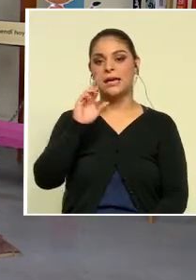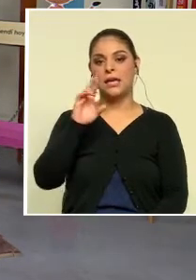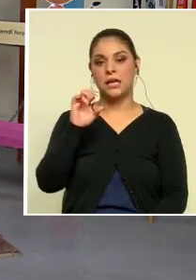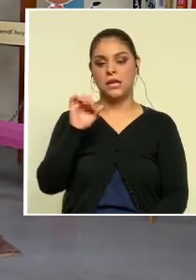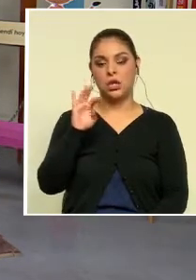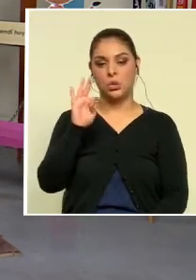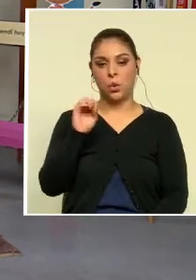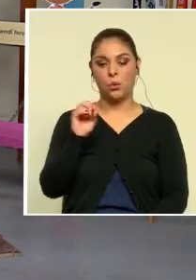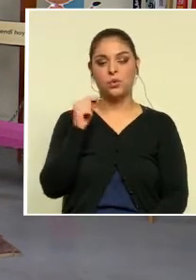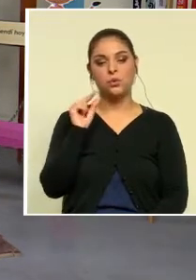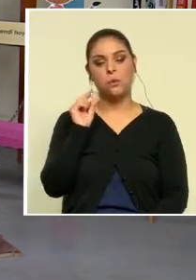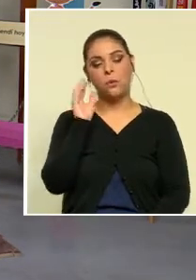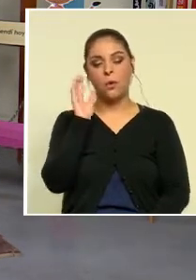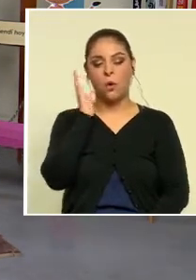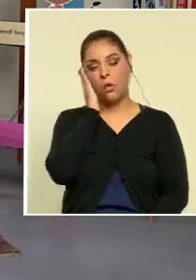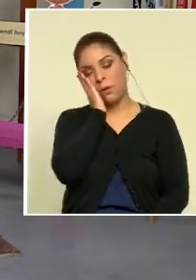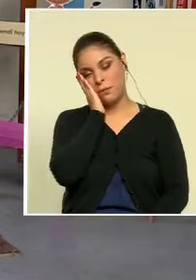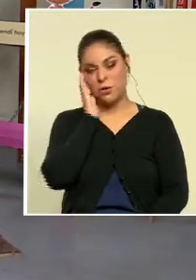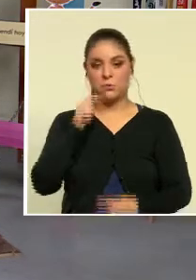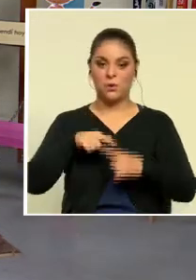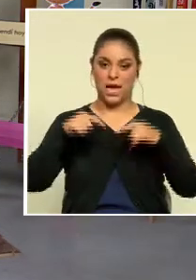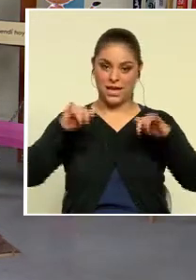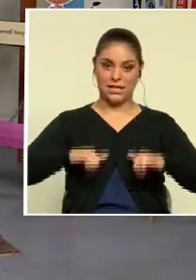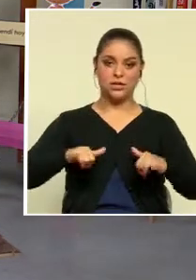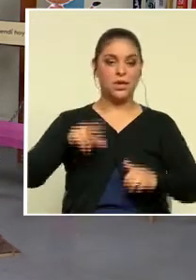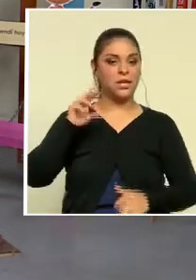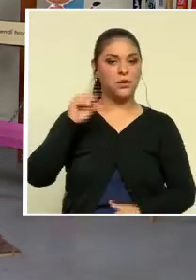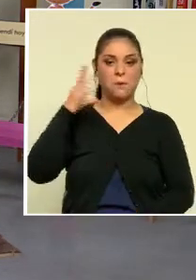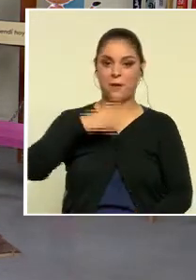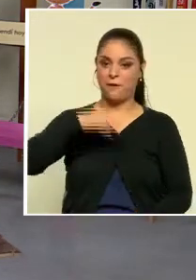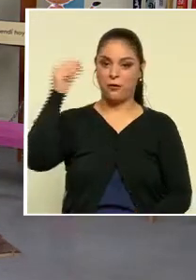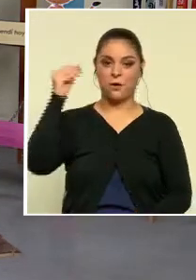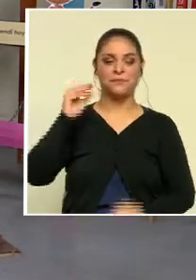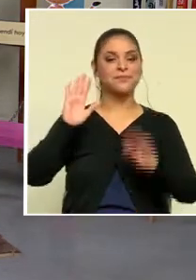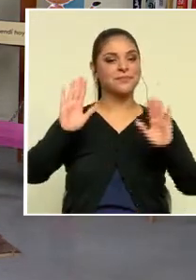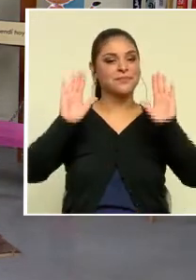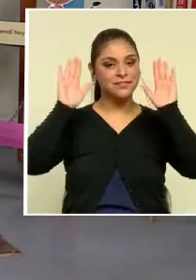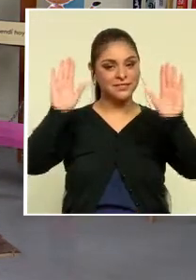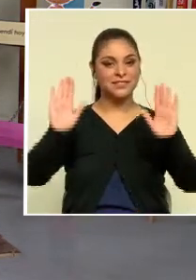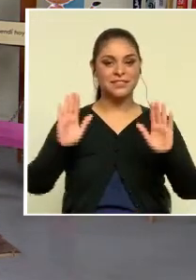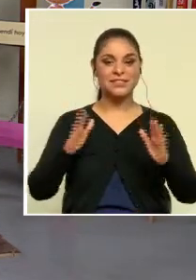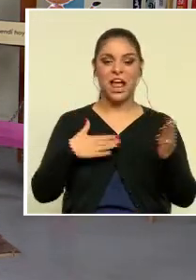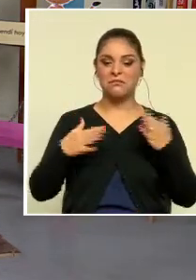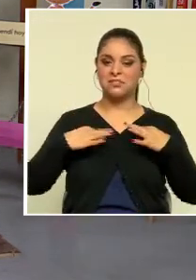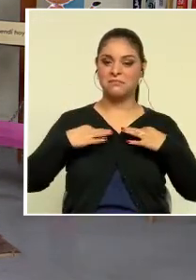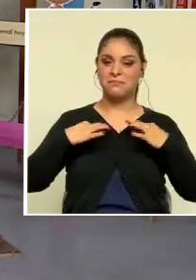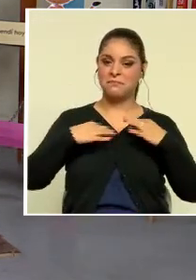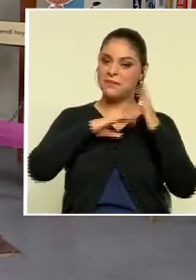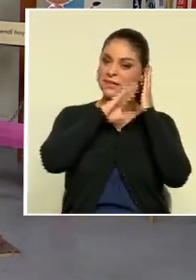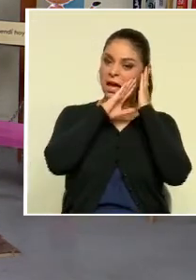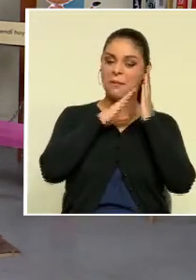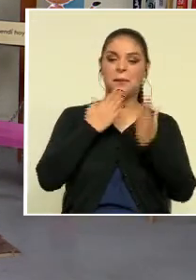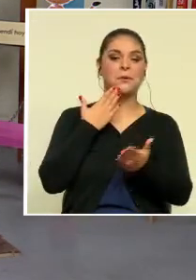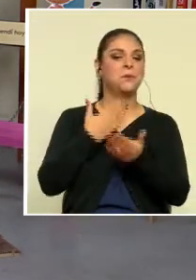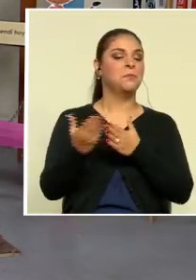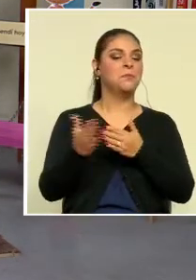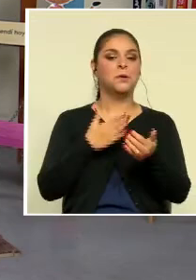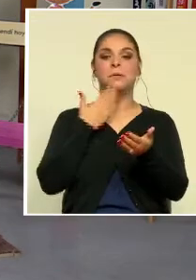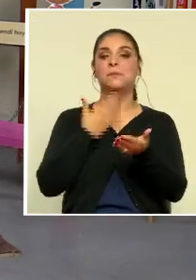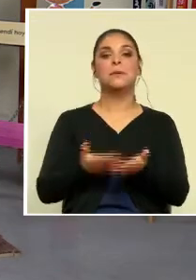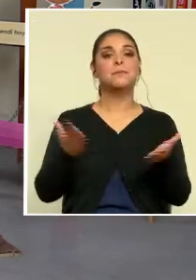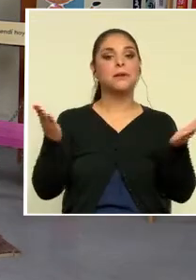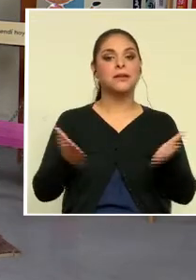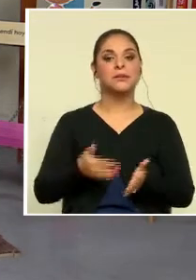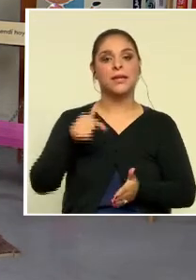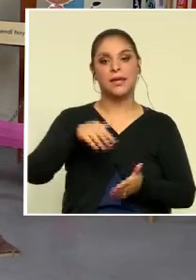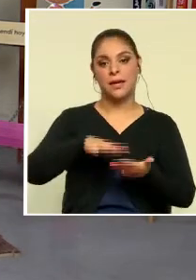me voy a quedar preso sencillo a millas pero qué importa bienvenidos y bienvenidas a aprende en casa